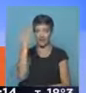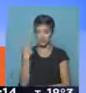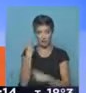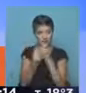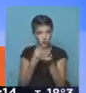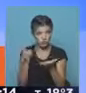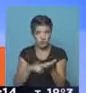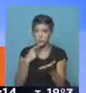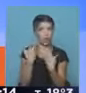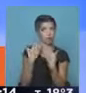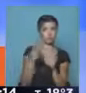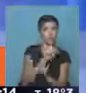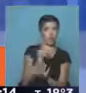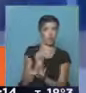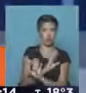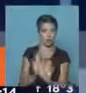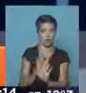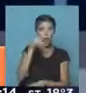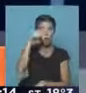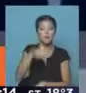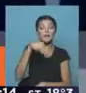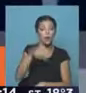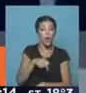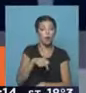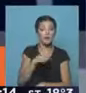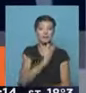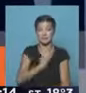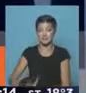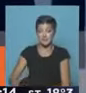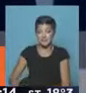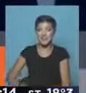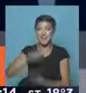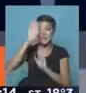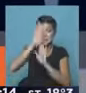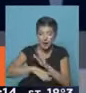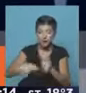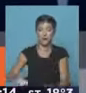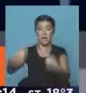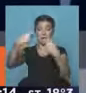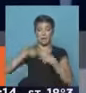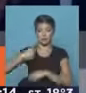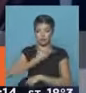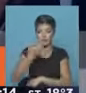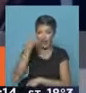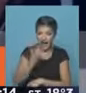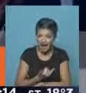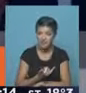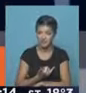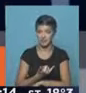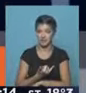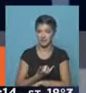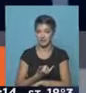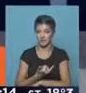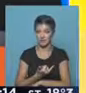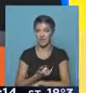porque es actualmente el presidente de popularidad más baja de la Quinta República. Tiene algo así